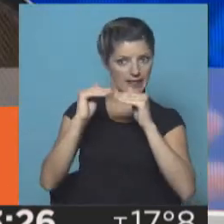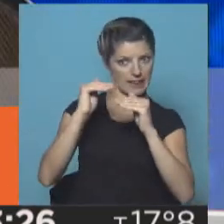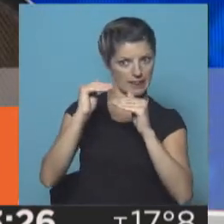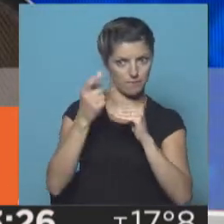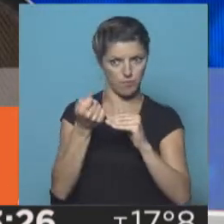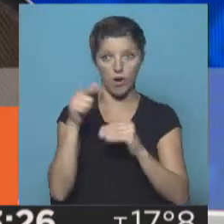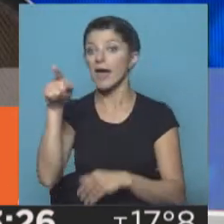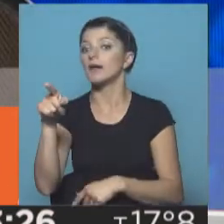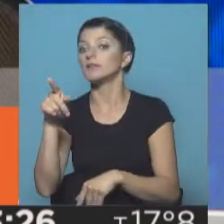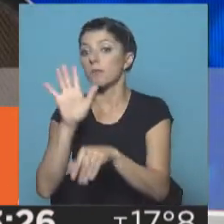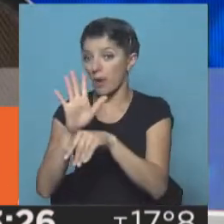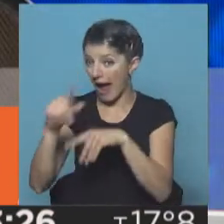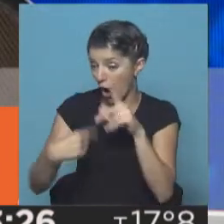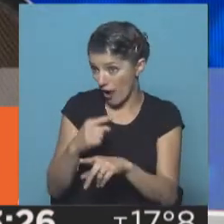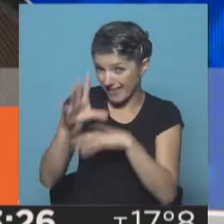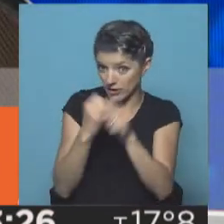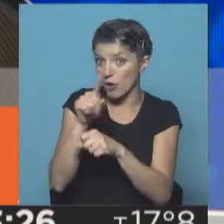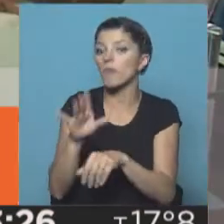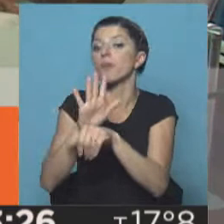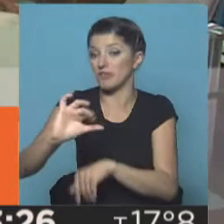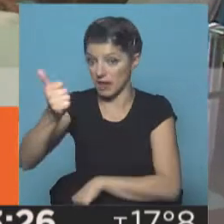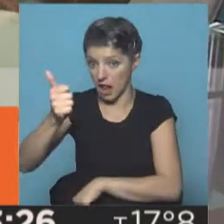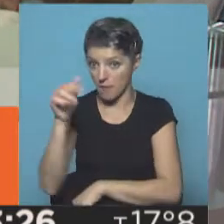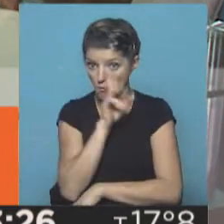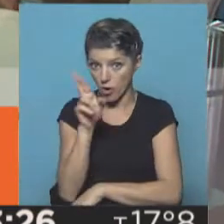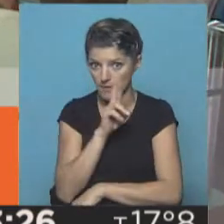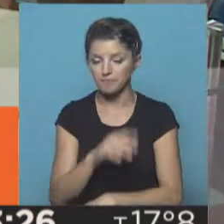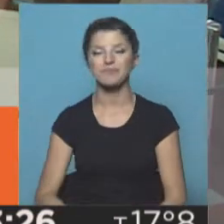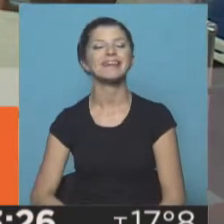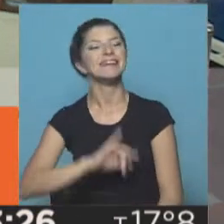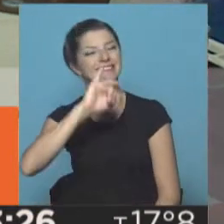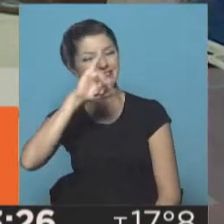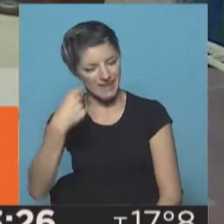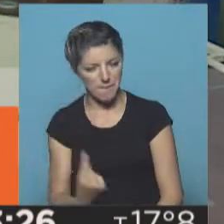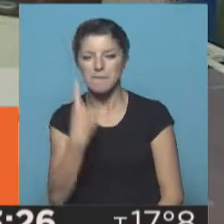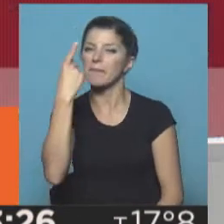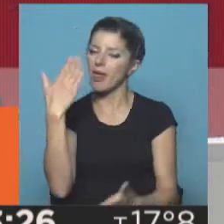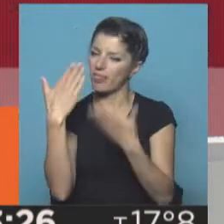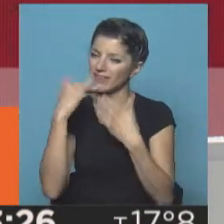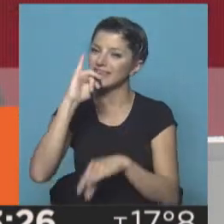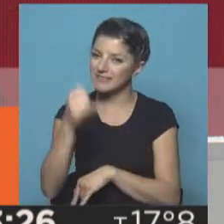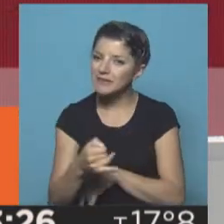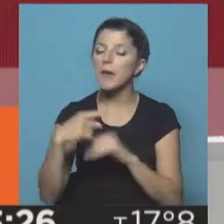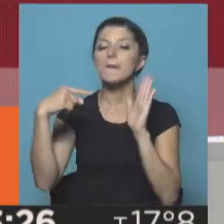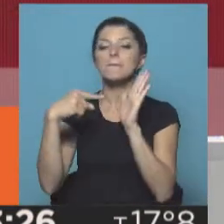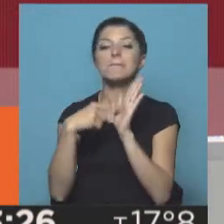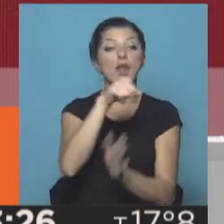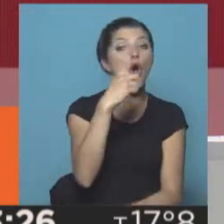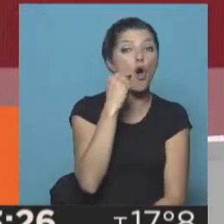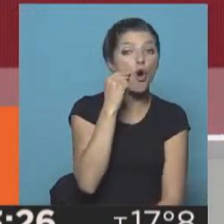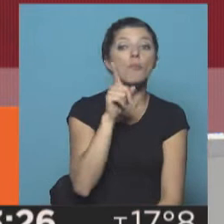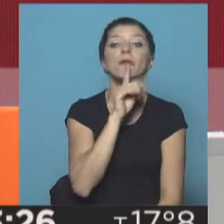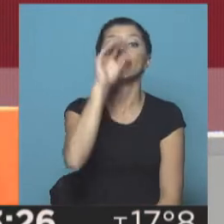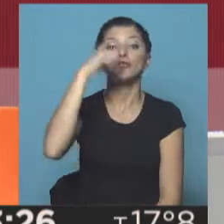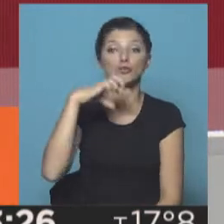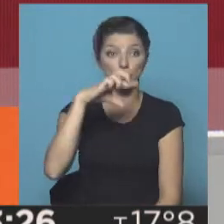dan a ella por ganadora en este debate, de todos modos, Jorge, en este debate sí, pero lo increíble es el parecido de Donald Trump con Silvio